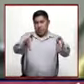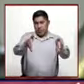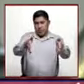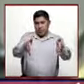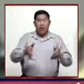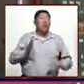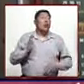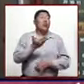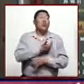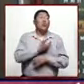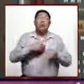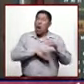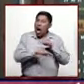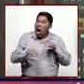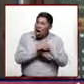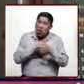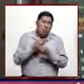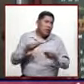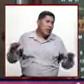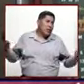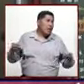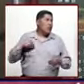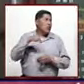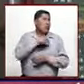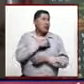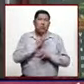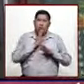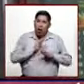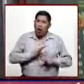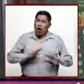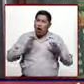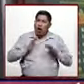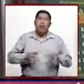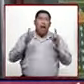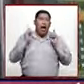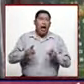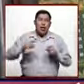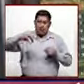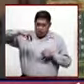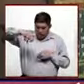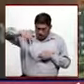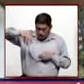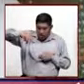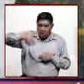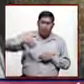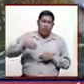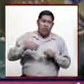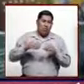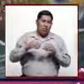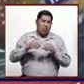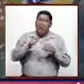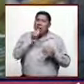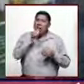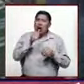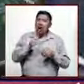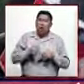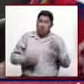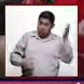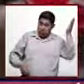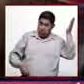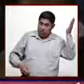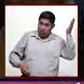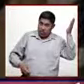Es nuestra materia prima, lo cual nosotros compramos así, llaves de paso, llaves de pilas, así como estas,